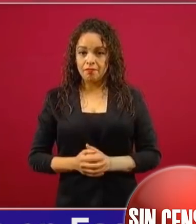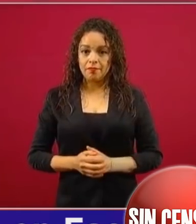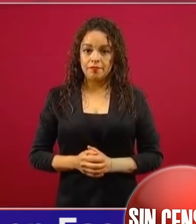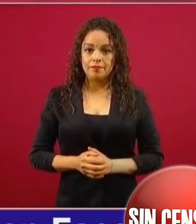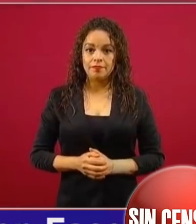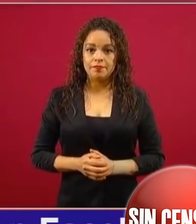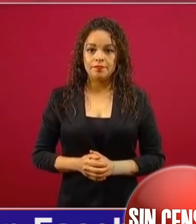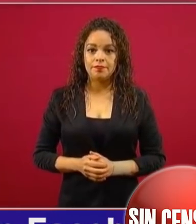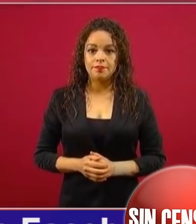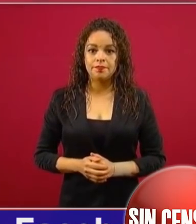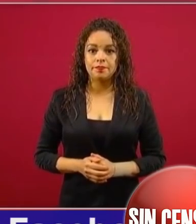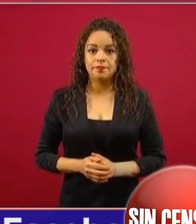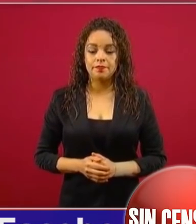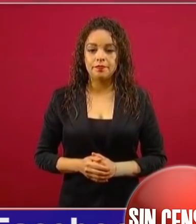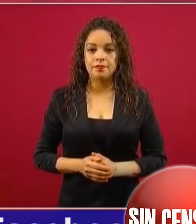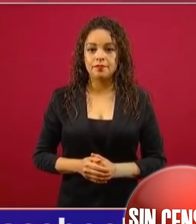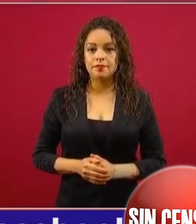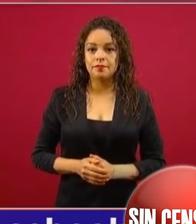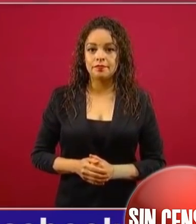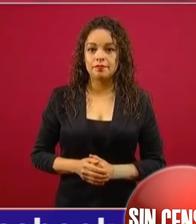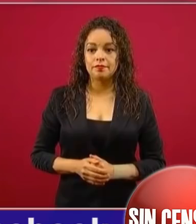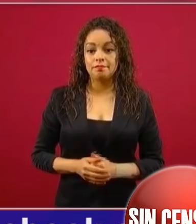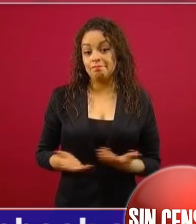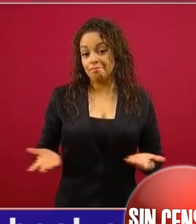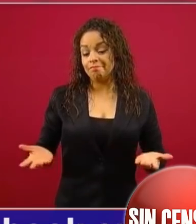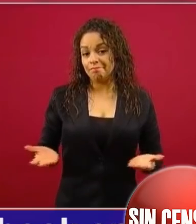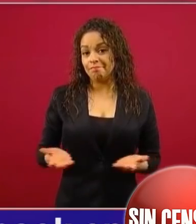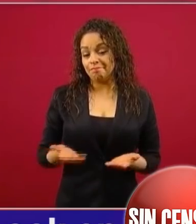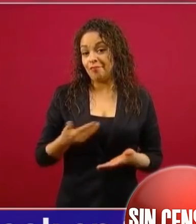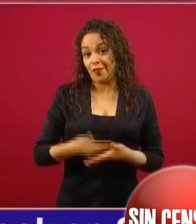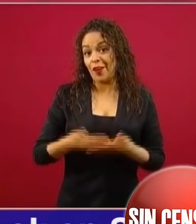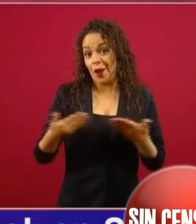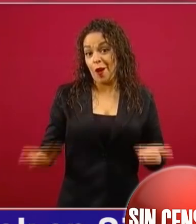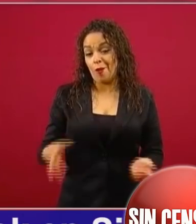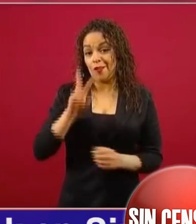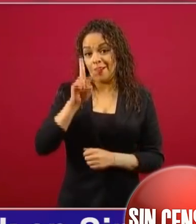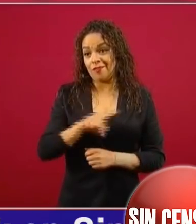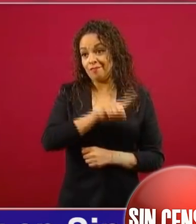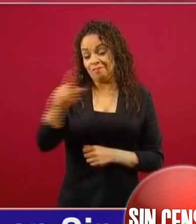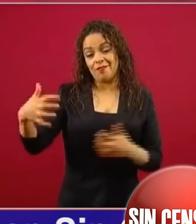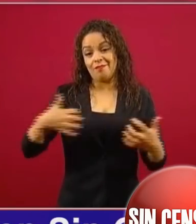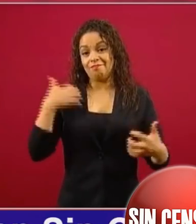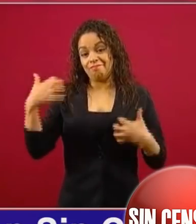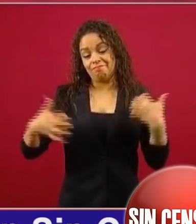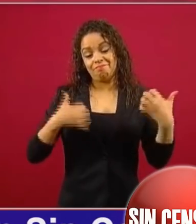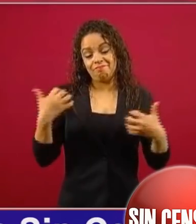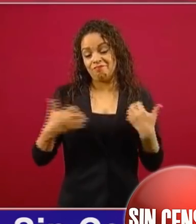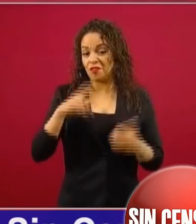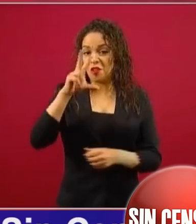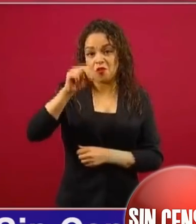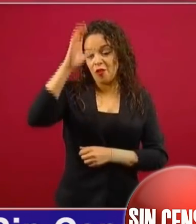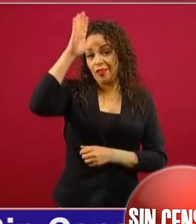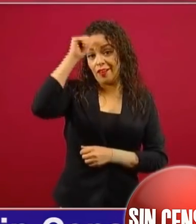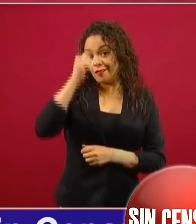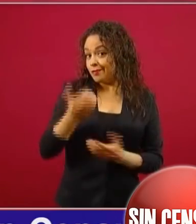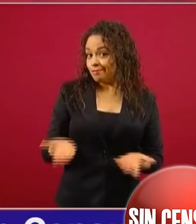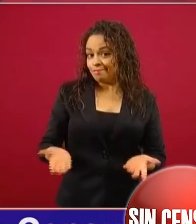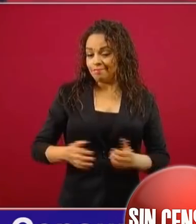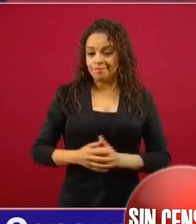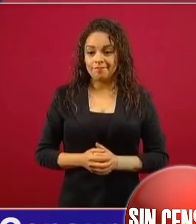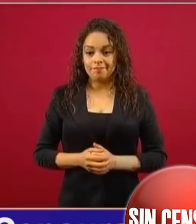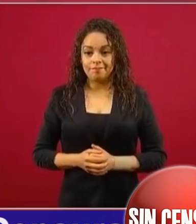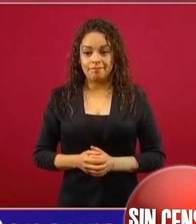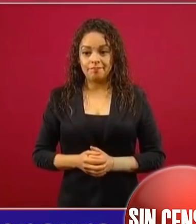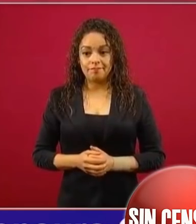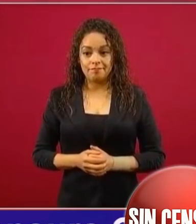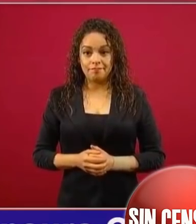Y ahora pues están molestos, están inconformes y no se